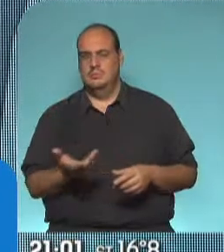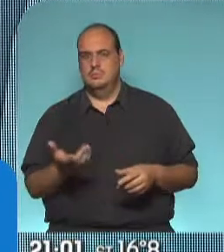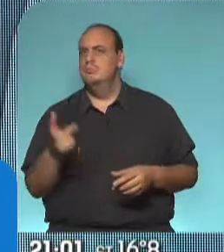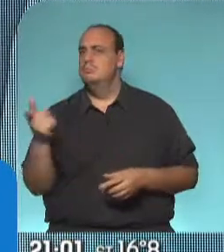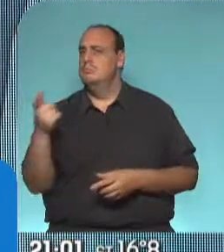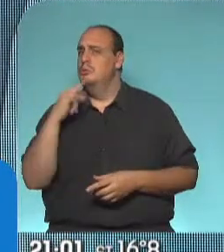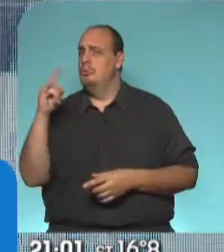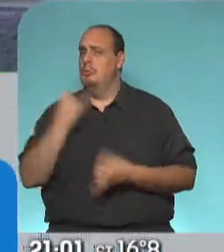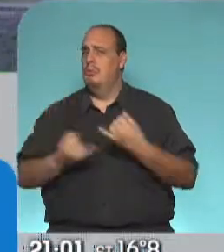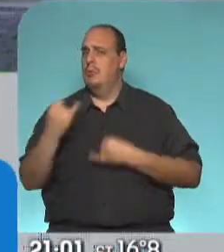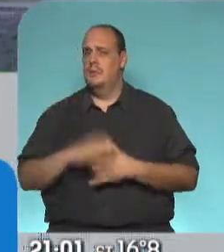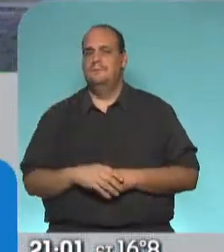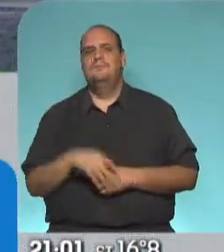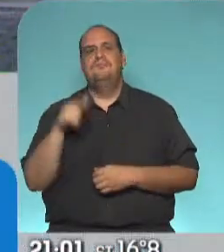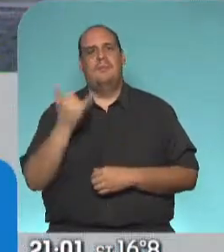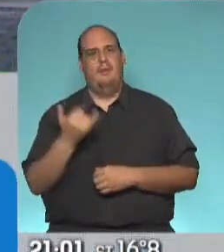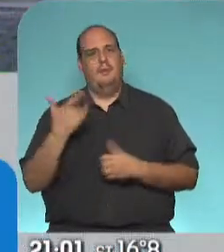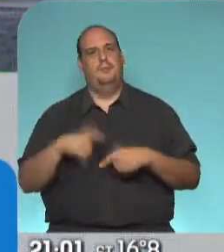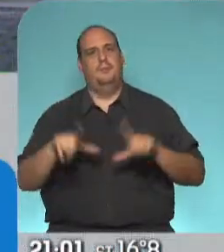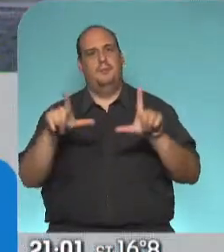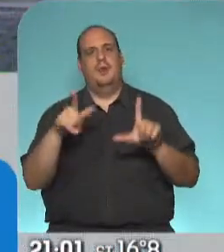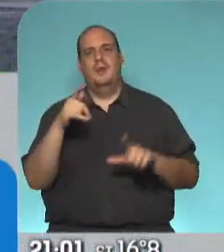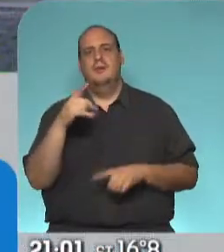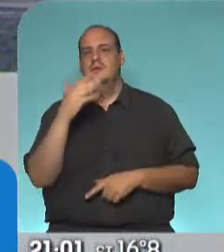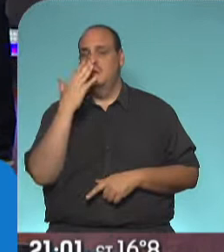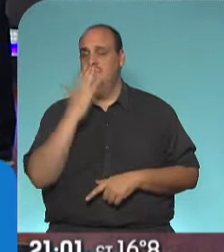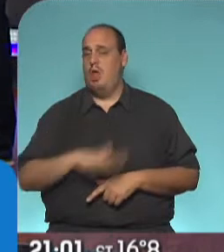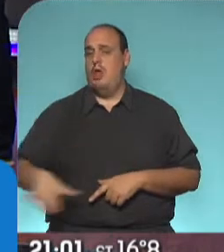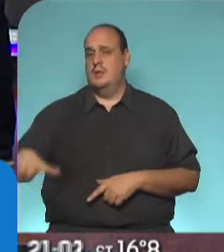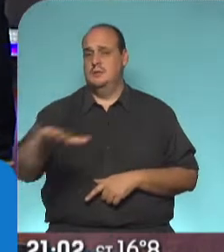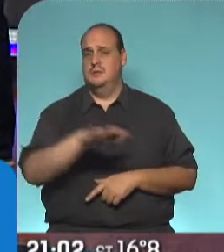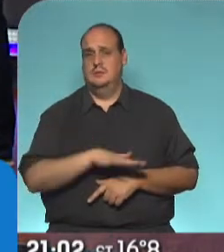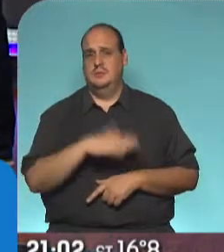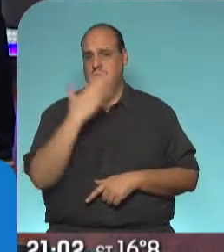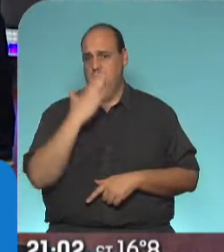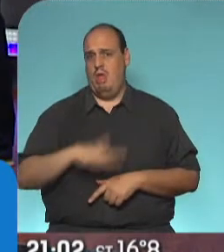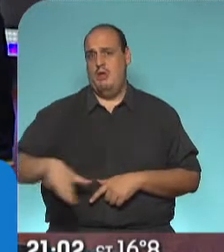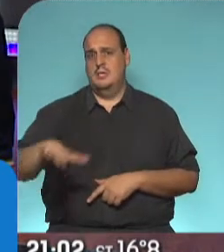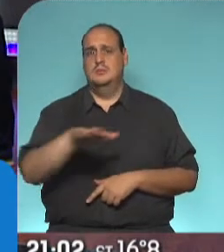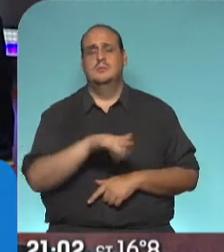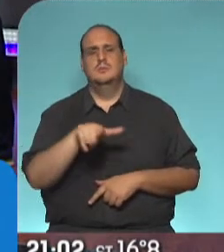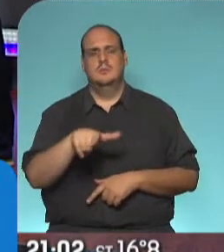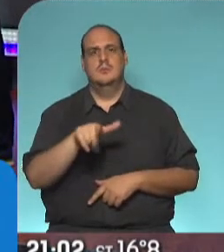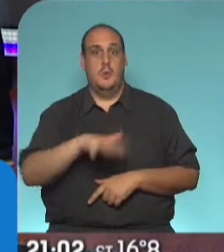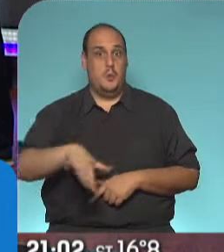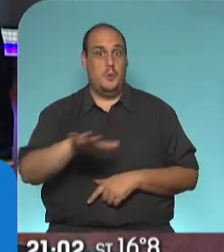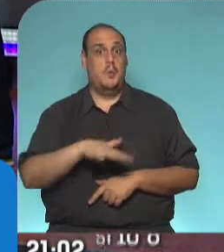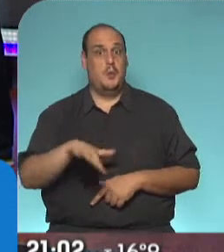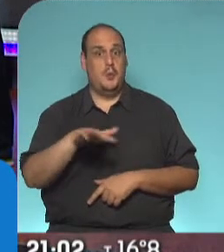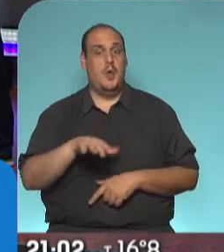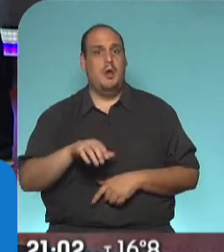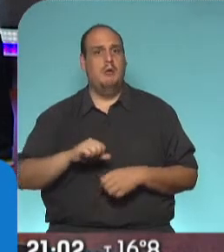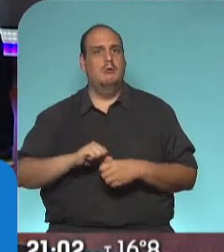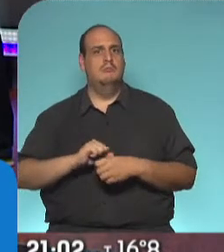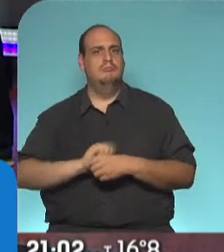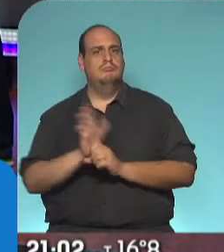quiere. Hay una placa que muestra Flores, si la puedes poner. Flores es un barrio que es el que más infectados